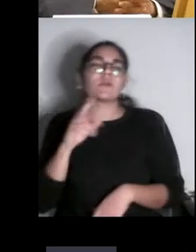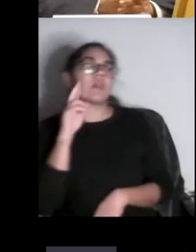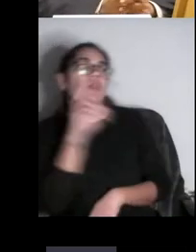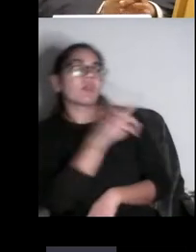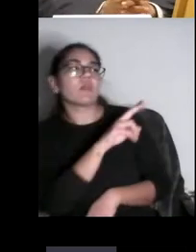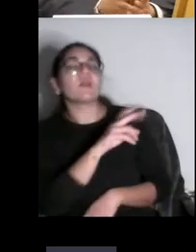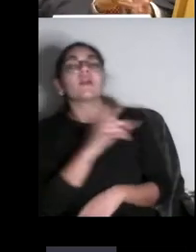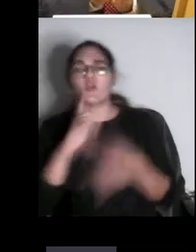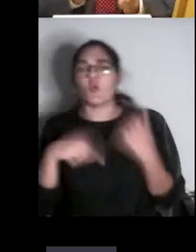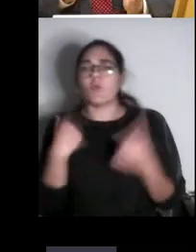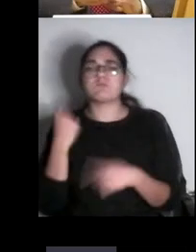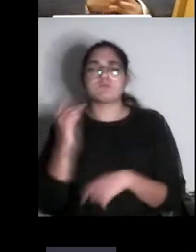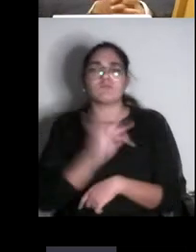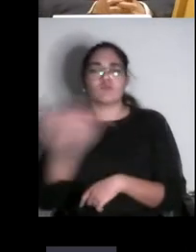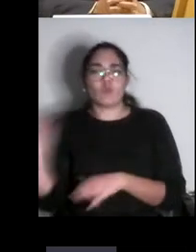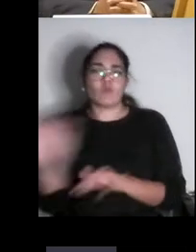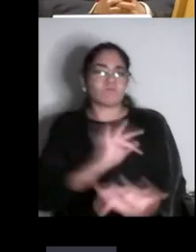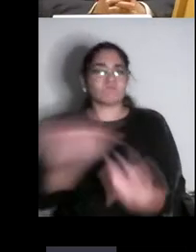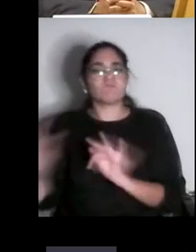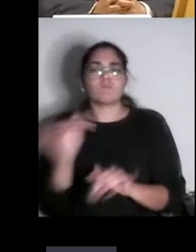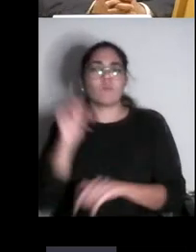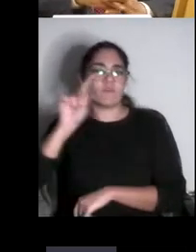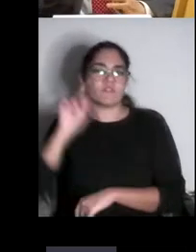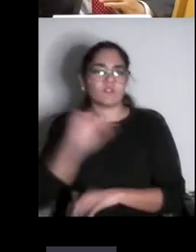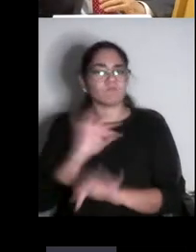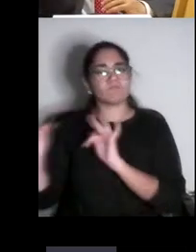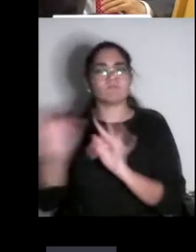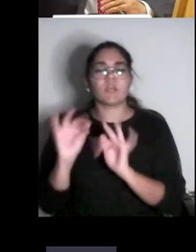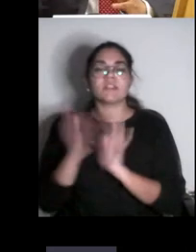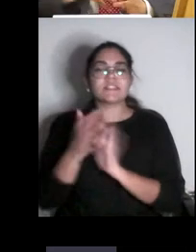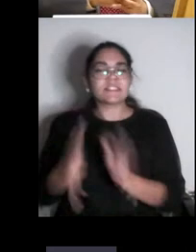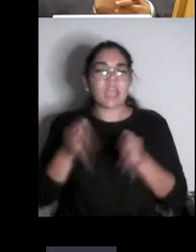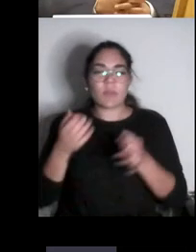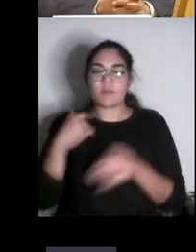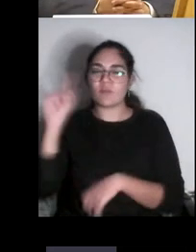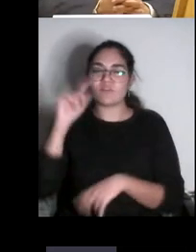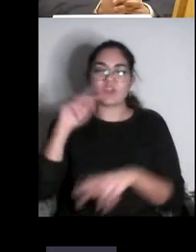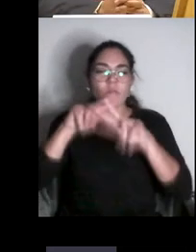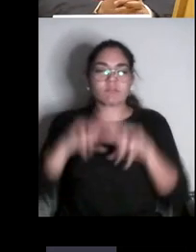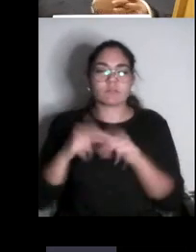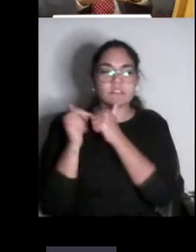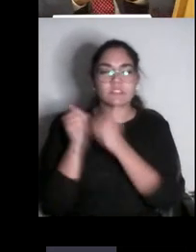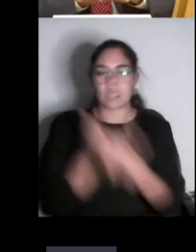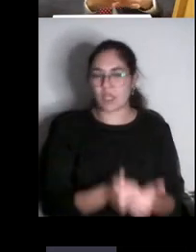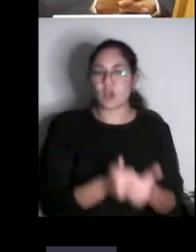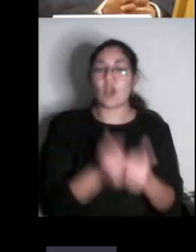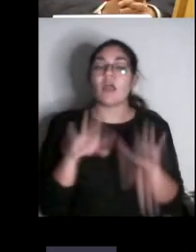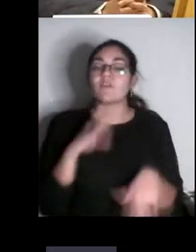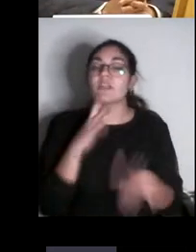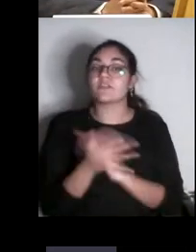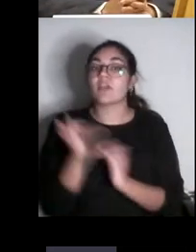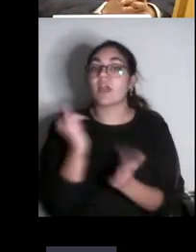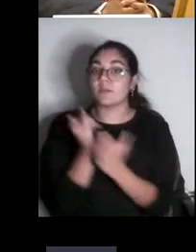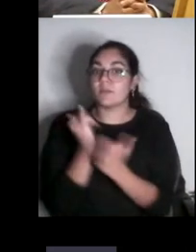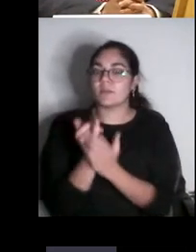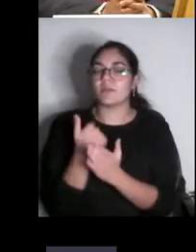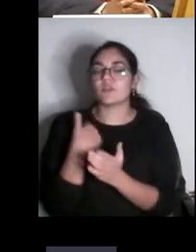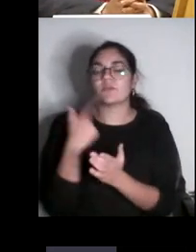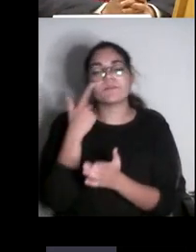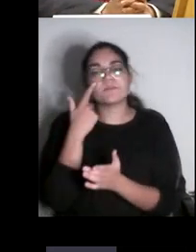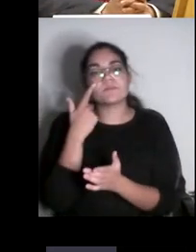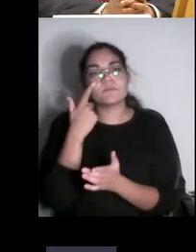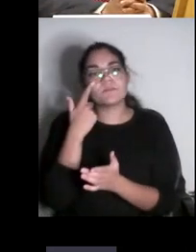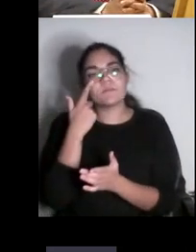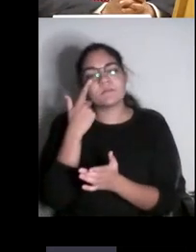no tiene profesores que, digamos, que trabajan de forma habitual, donde no se produce ese experimento, ese tratamiento en el que